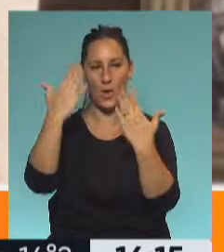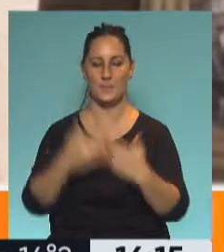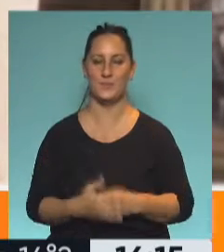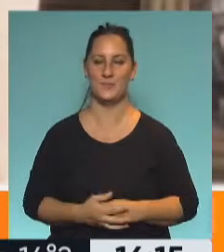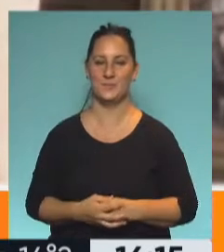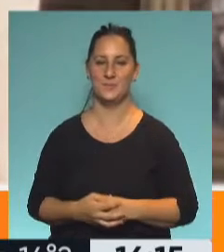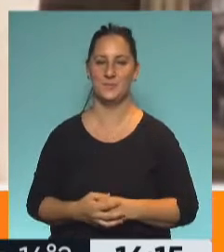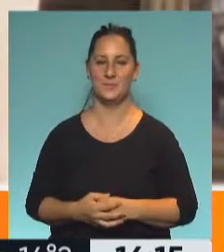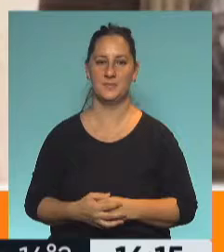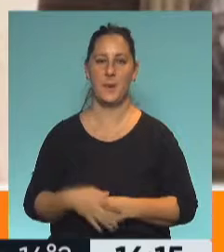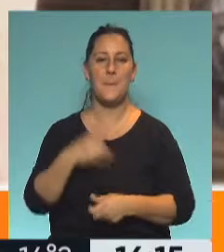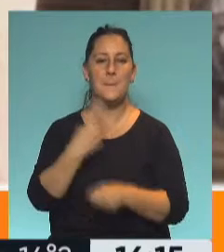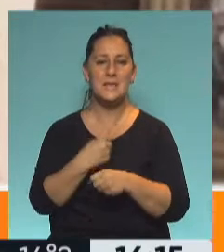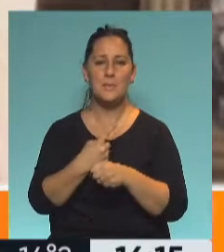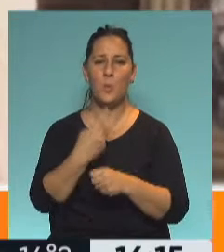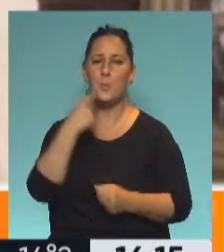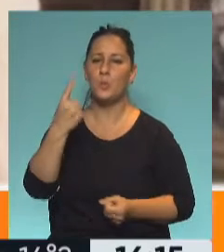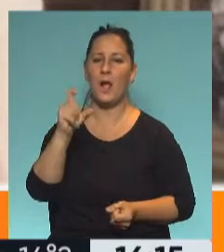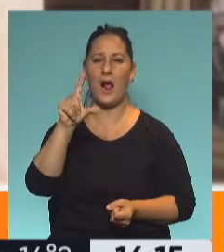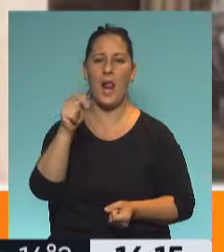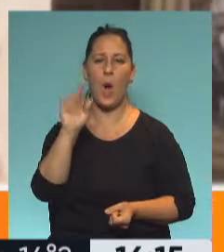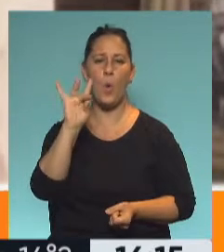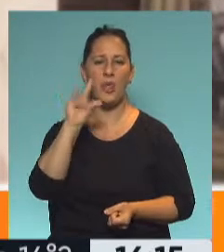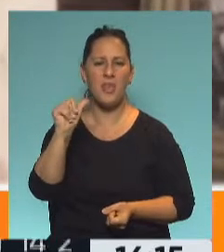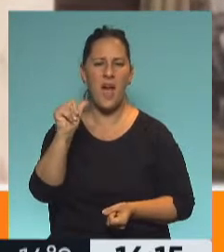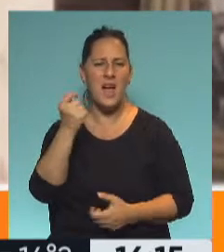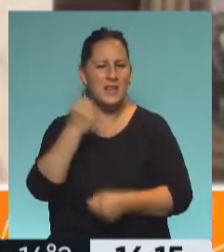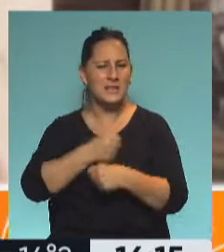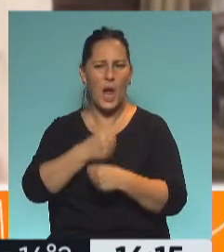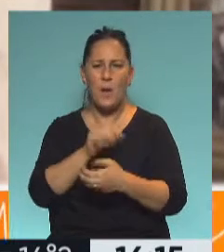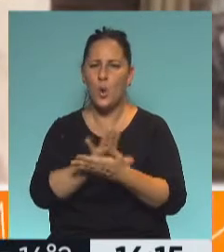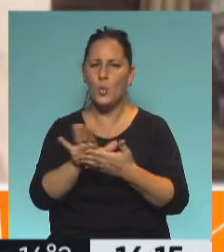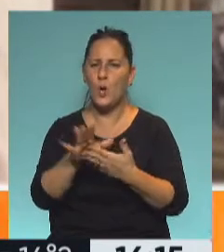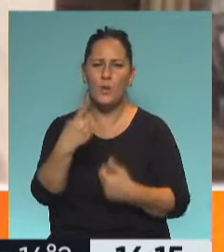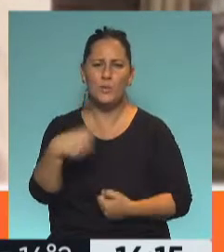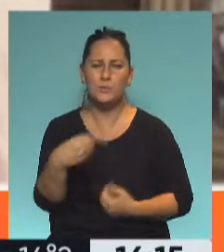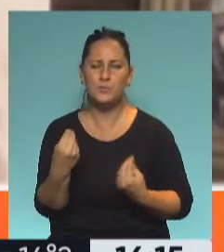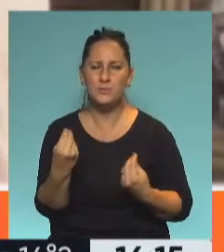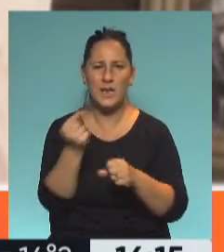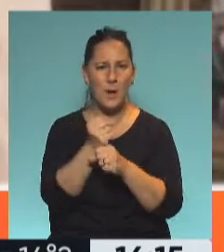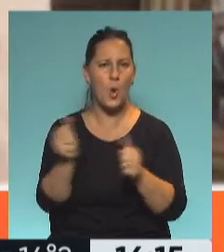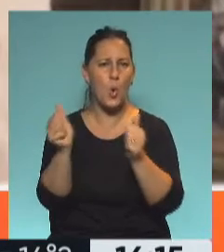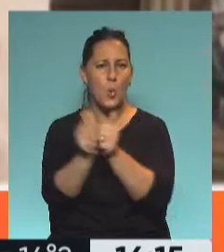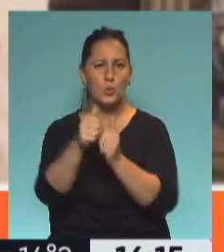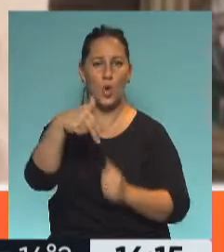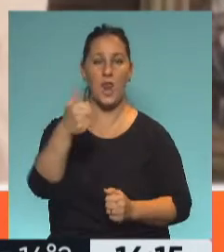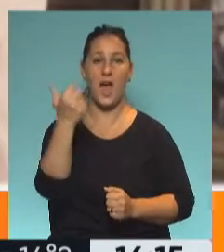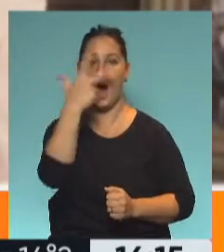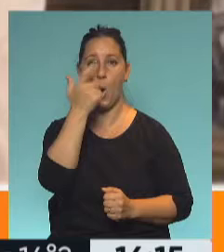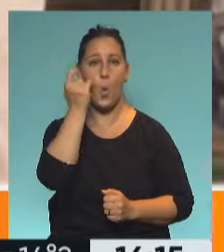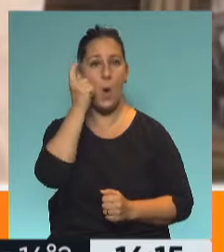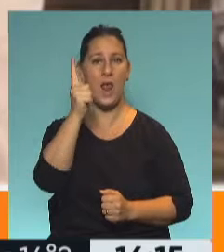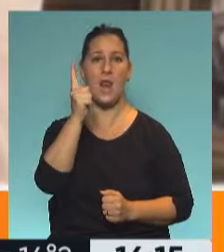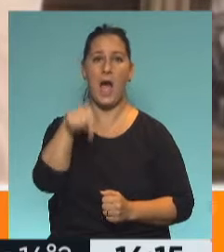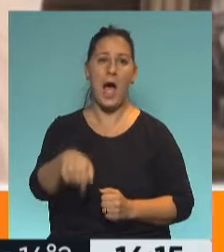principio le preguntamos a Claudia de qué se trata este trabajo, ¿no? ¿Cómo fue este trabajo en conjunto con Nahuel, uno